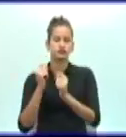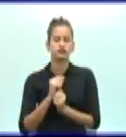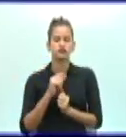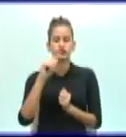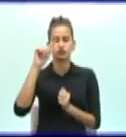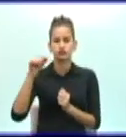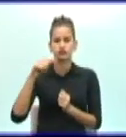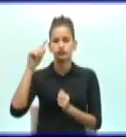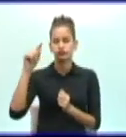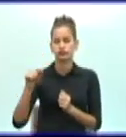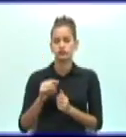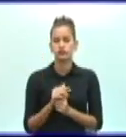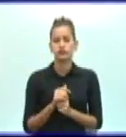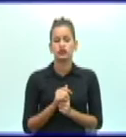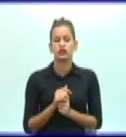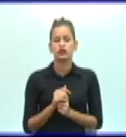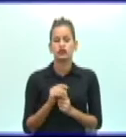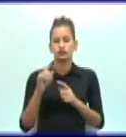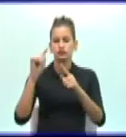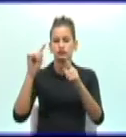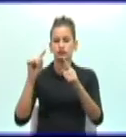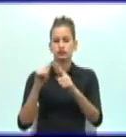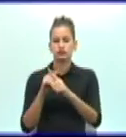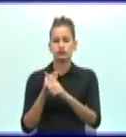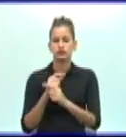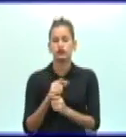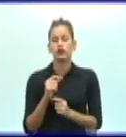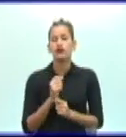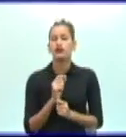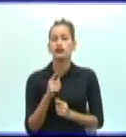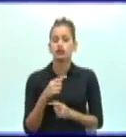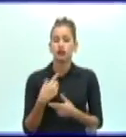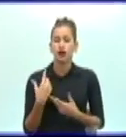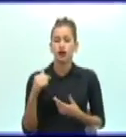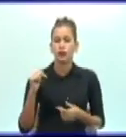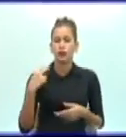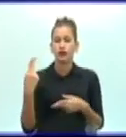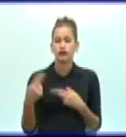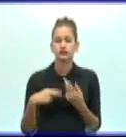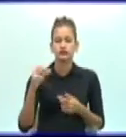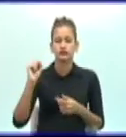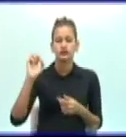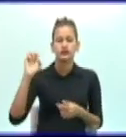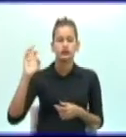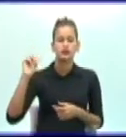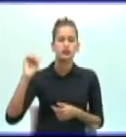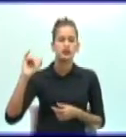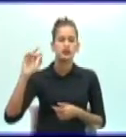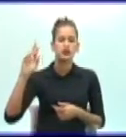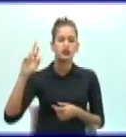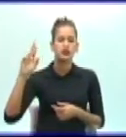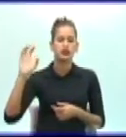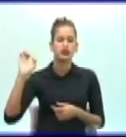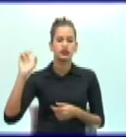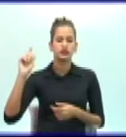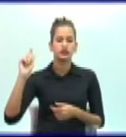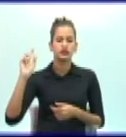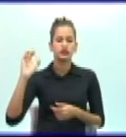trazar una semirrecta que parta desde el vértice del ángulo y pase por ese punto de intersección.